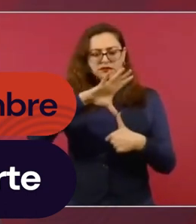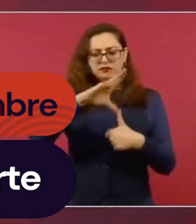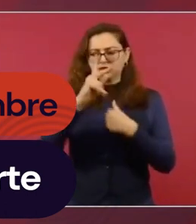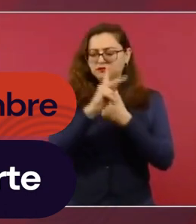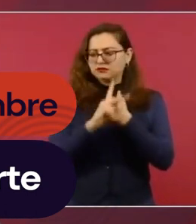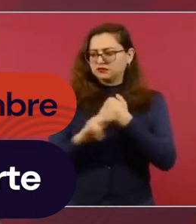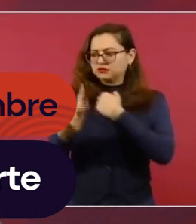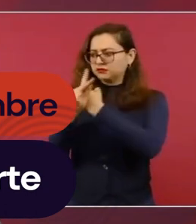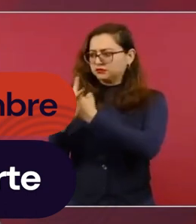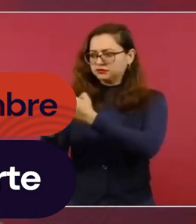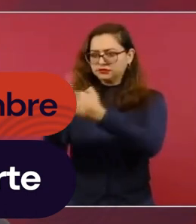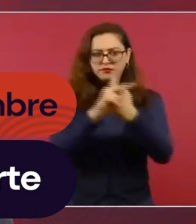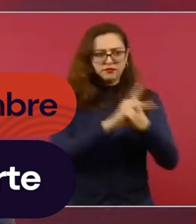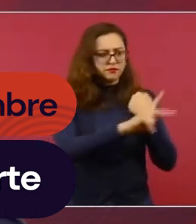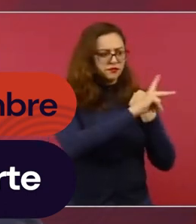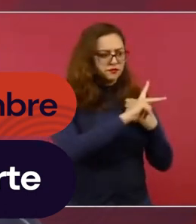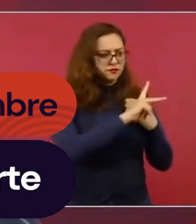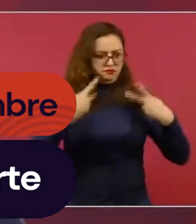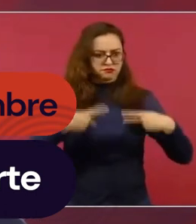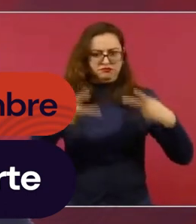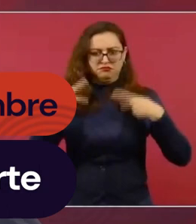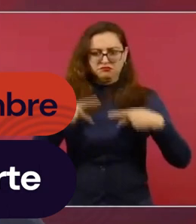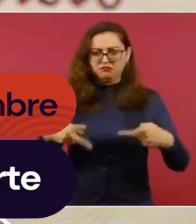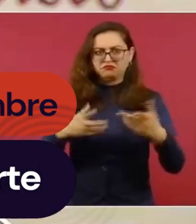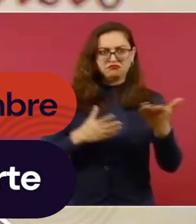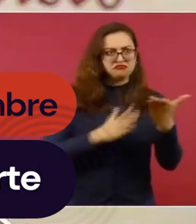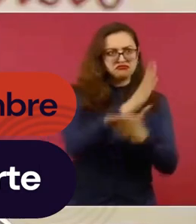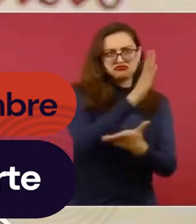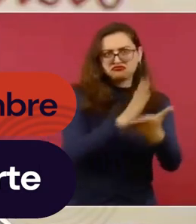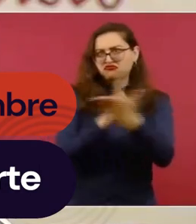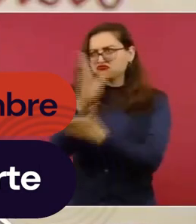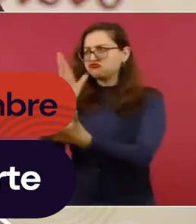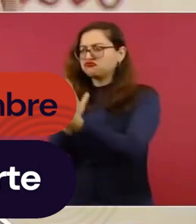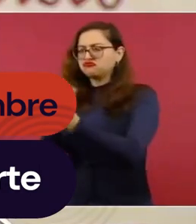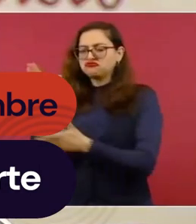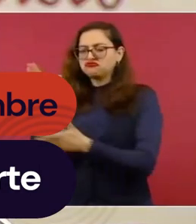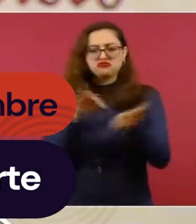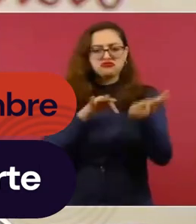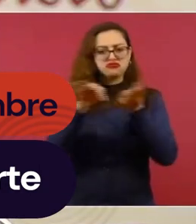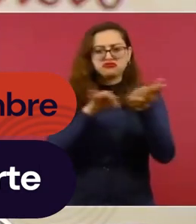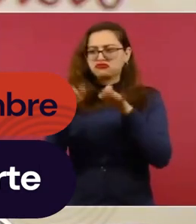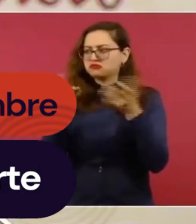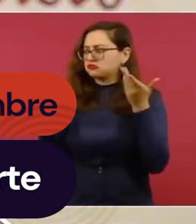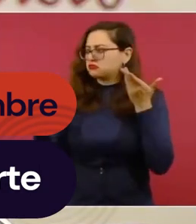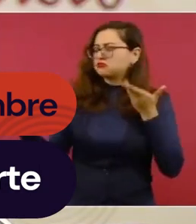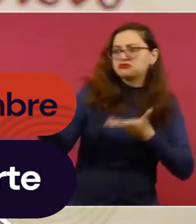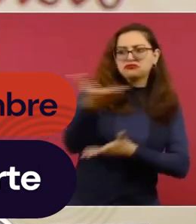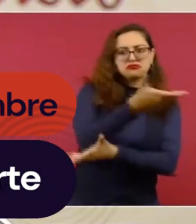existía. Nunca se había accedido a hablar de ello en términos de toda la región.